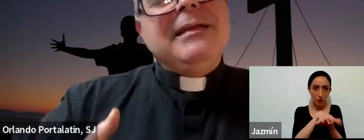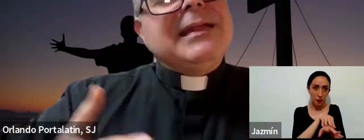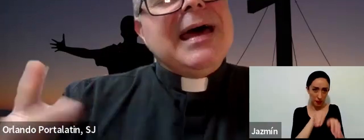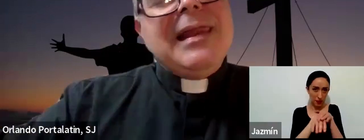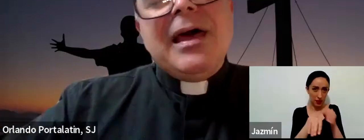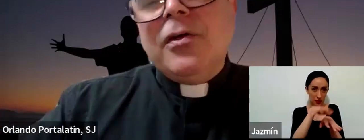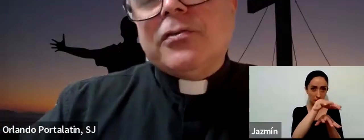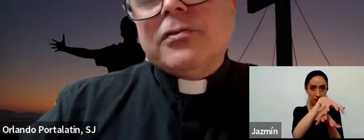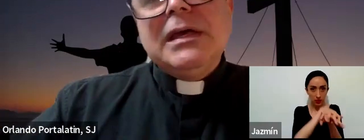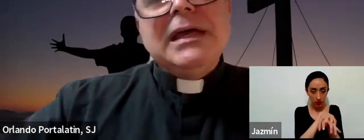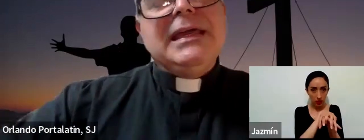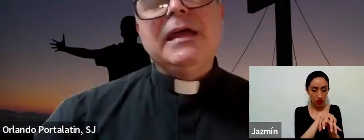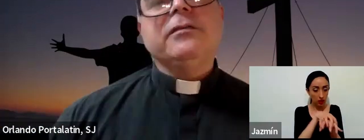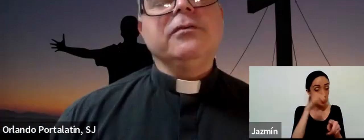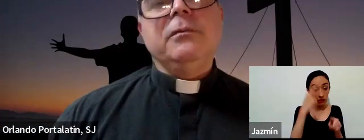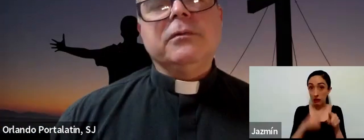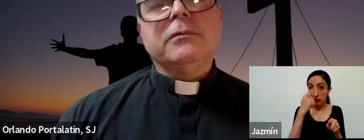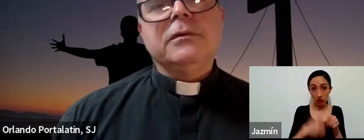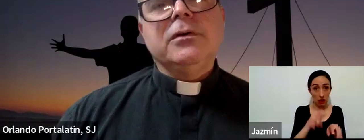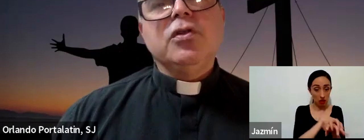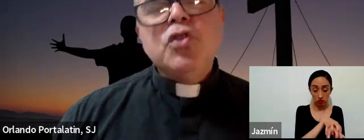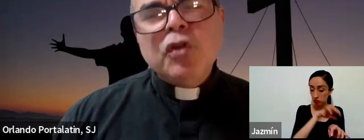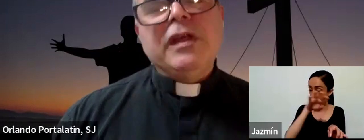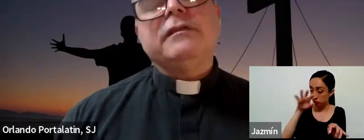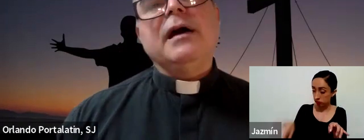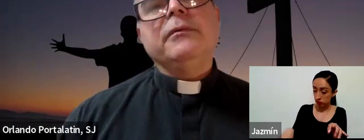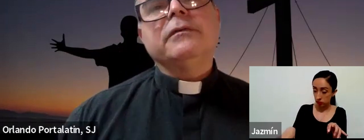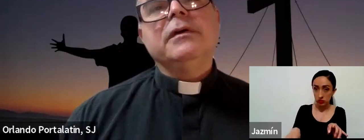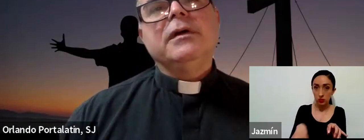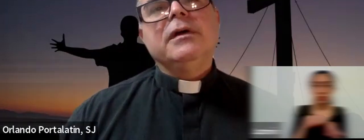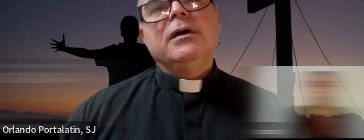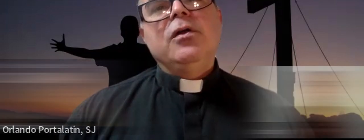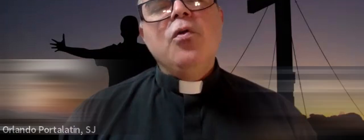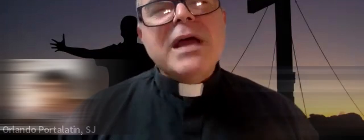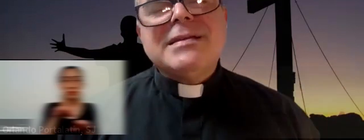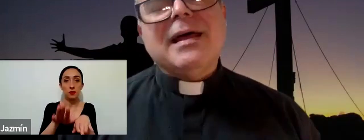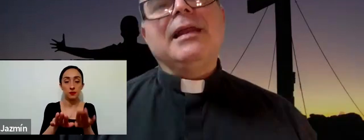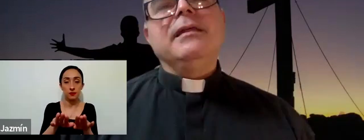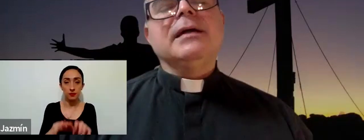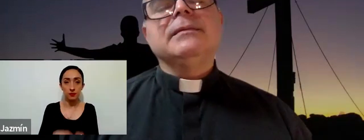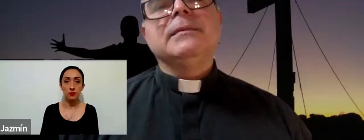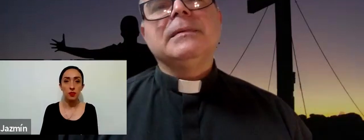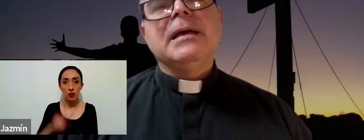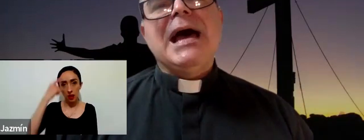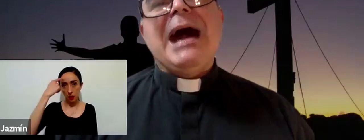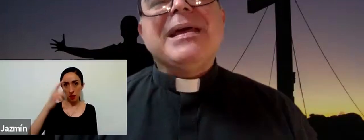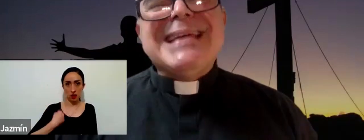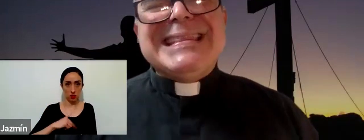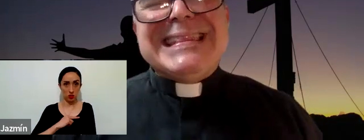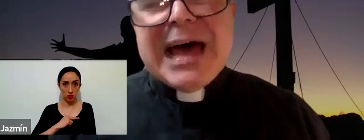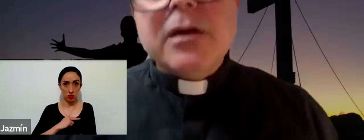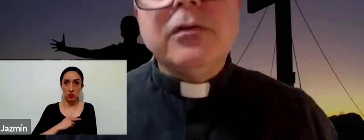a presentarle a Dios quiénes somos, dónde estamos, nuestra realidad,